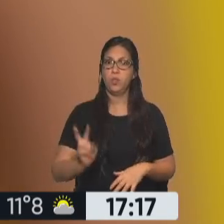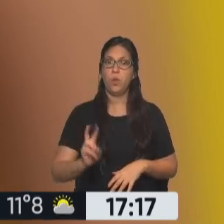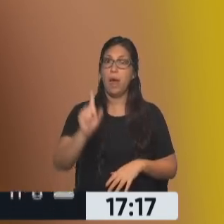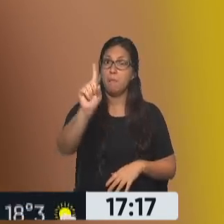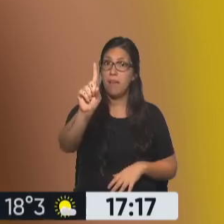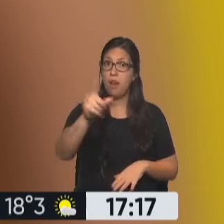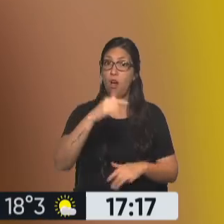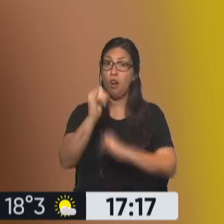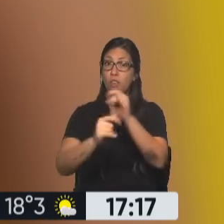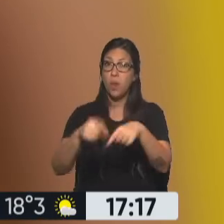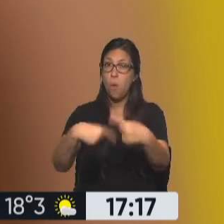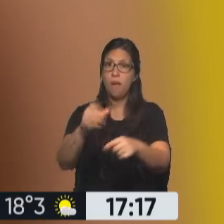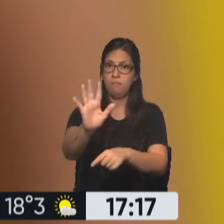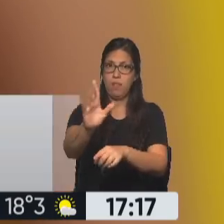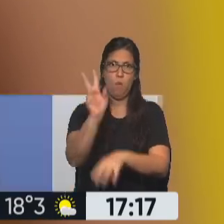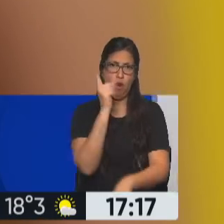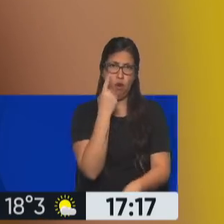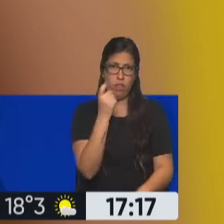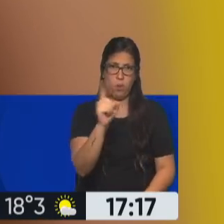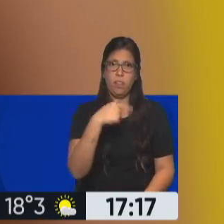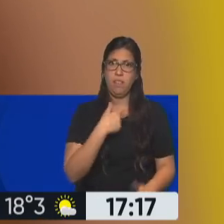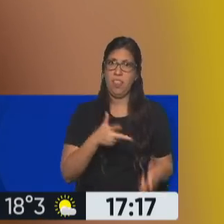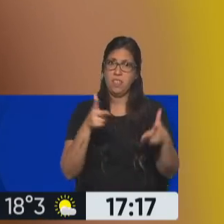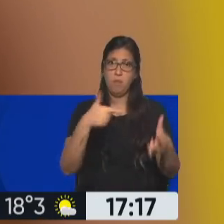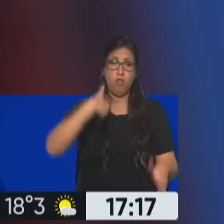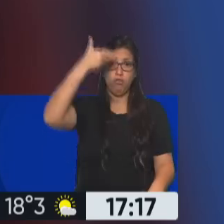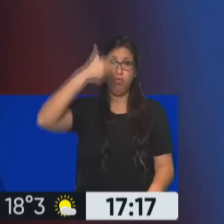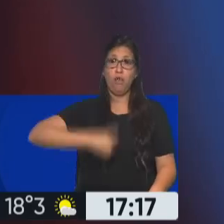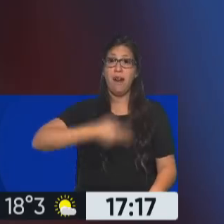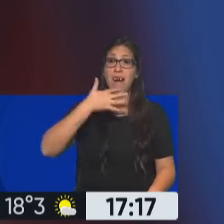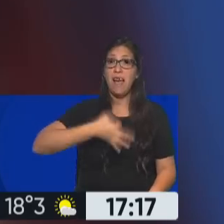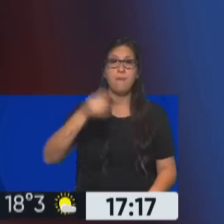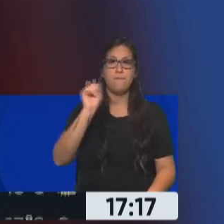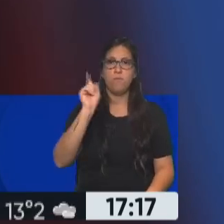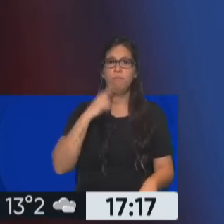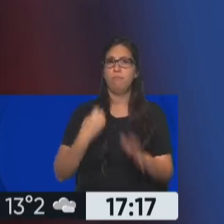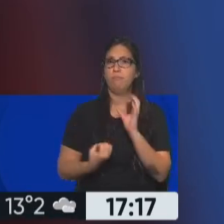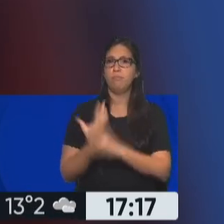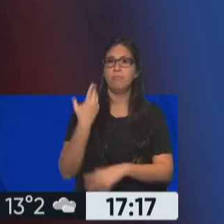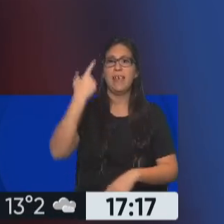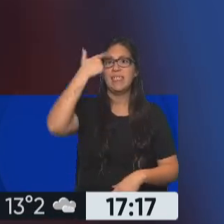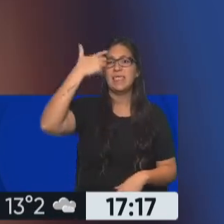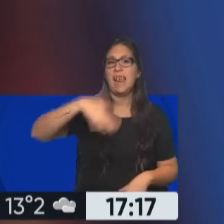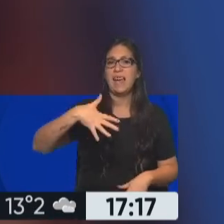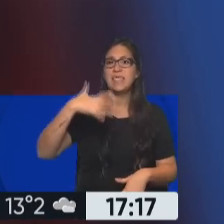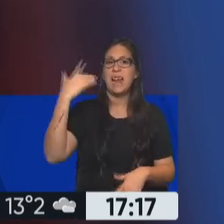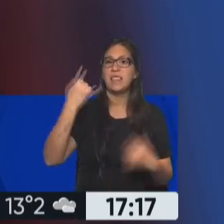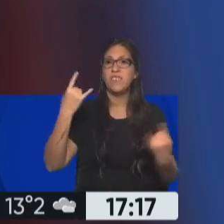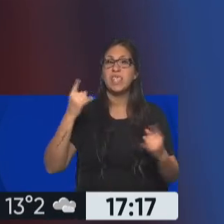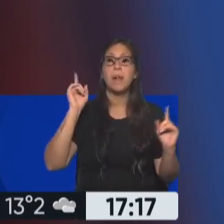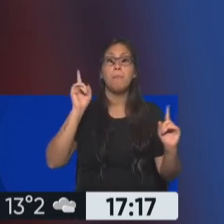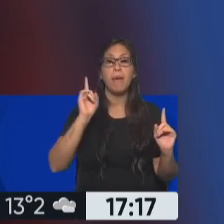antes de seguir, por si no te has dado cuenta, te queremos decir que no somos reales. Fuimos generados por inteligencia artificial, pero nuestros